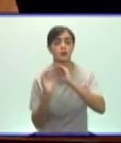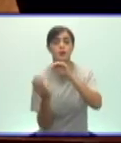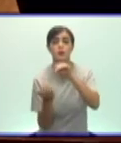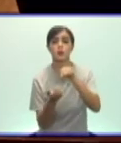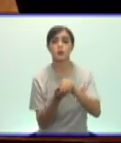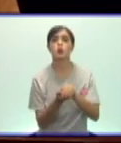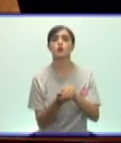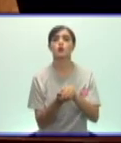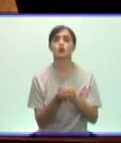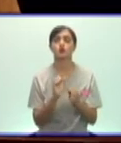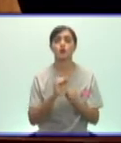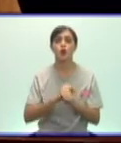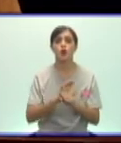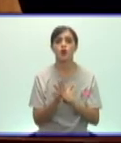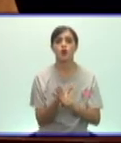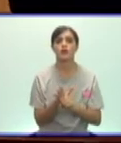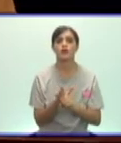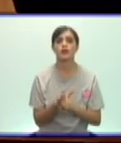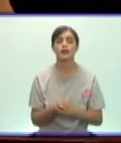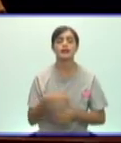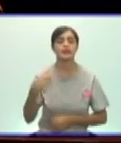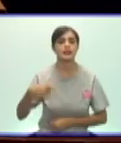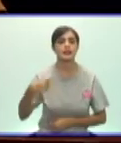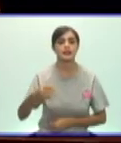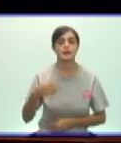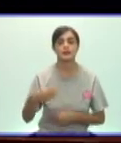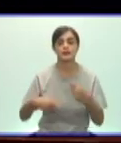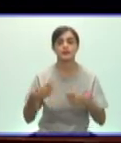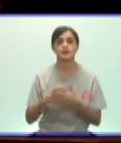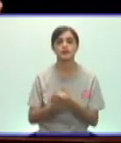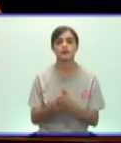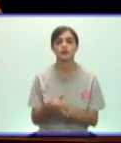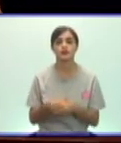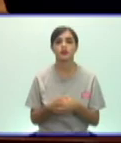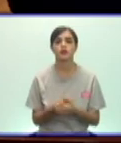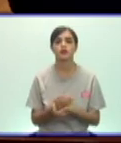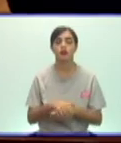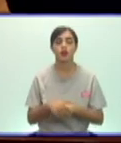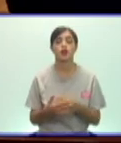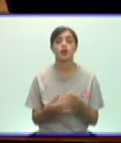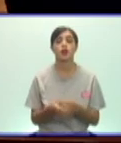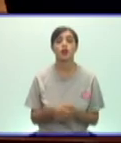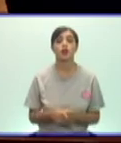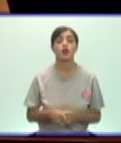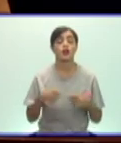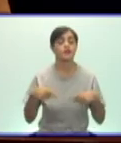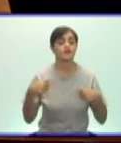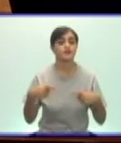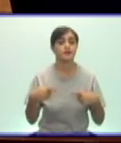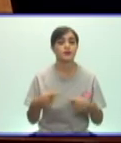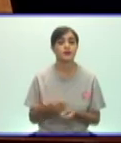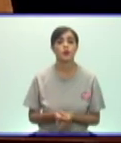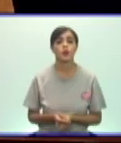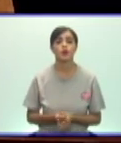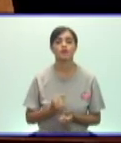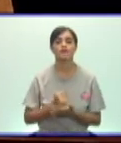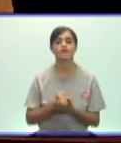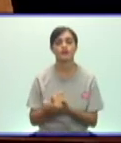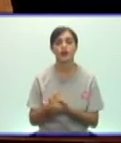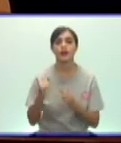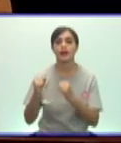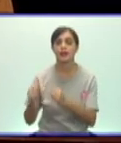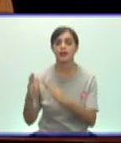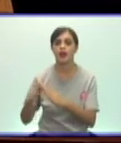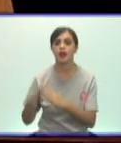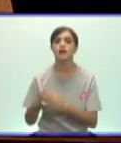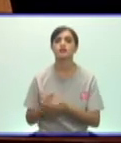Salud frecuentemente están exhortando, pues bueno, mata y quita la vida. Por tanto, si no hay necesidad, querido estudiante, de salir